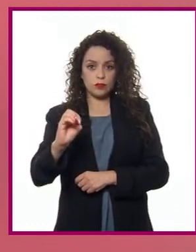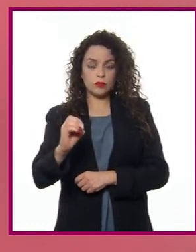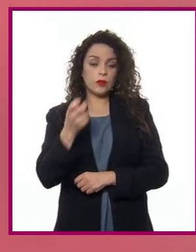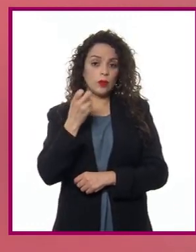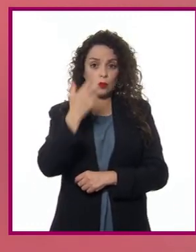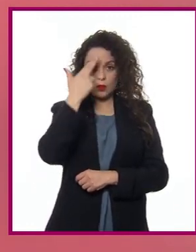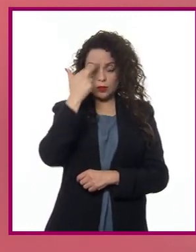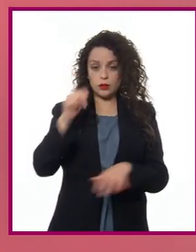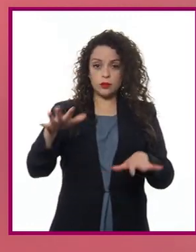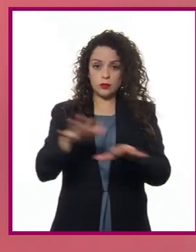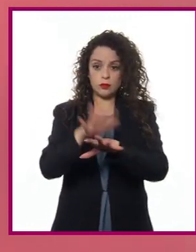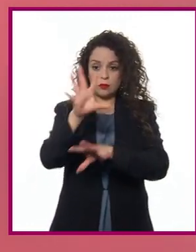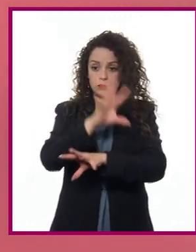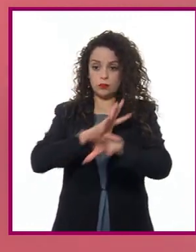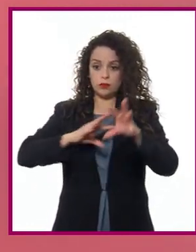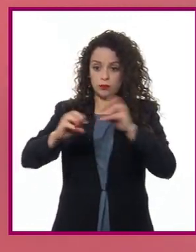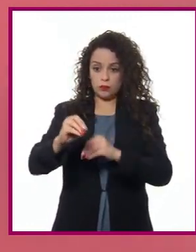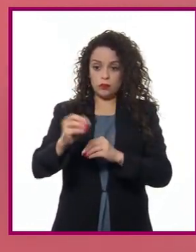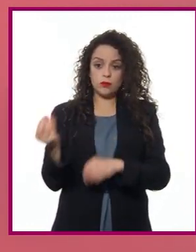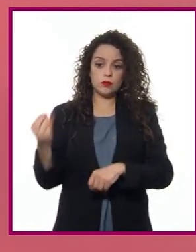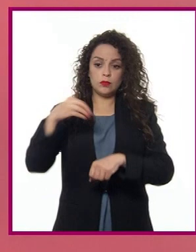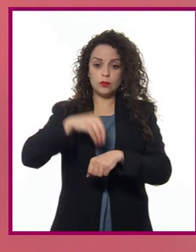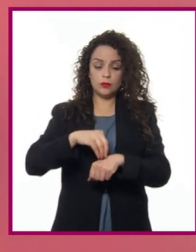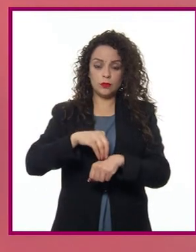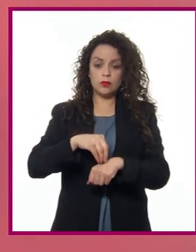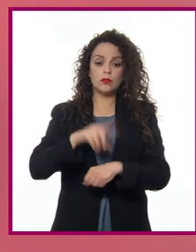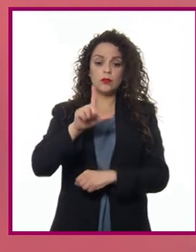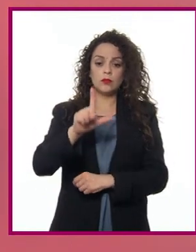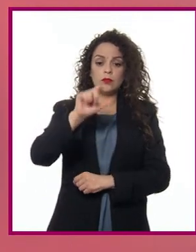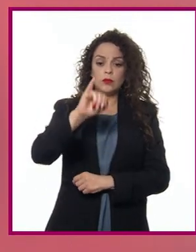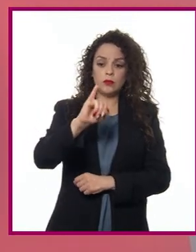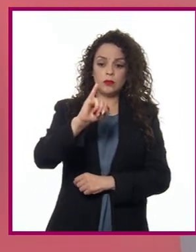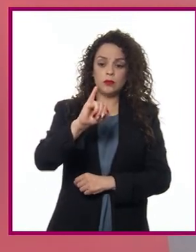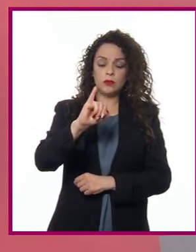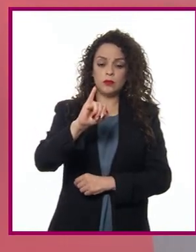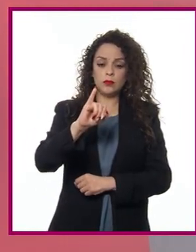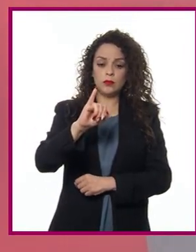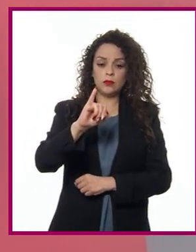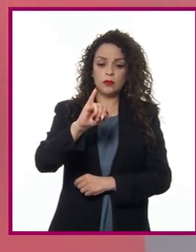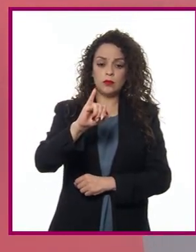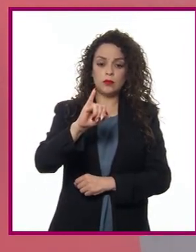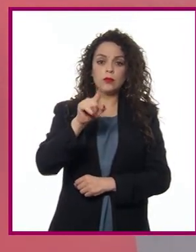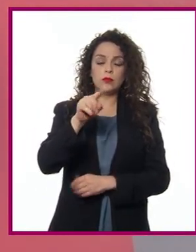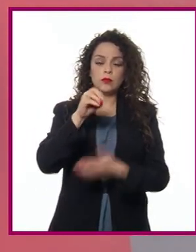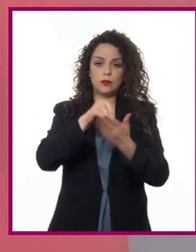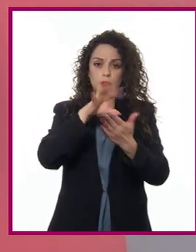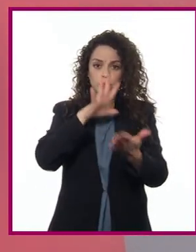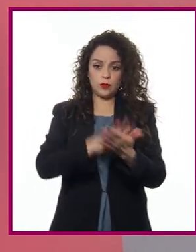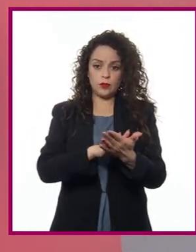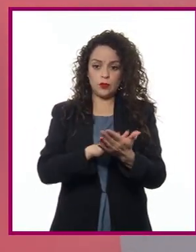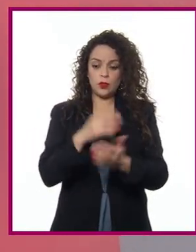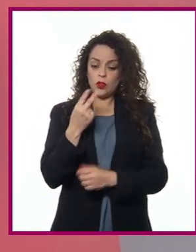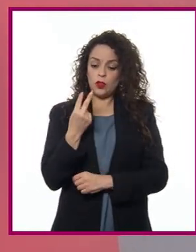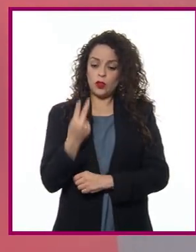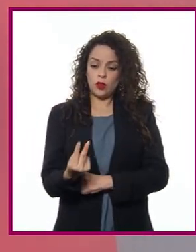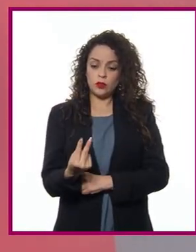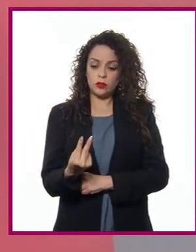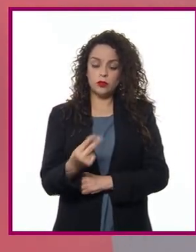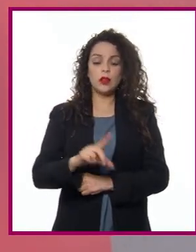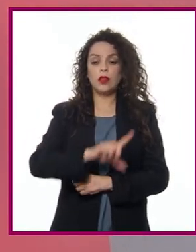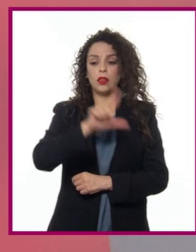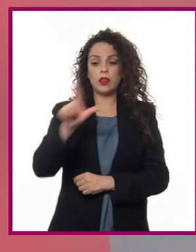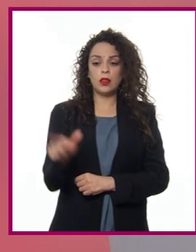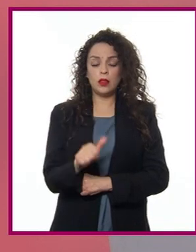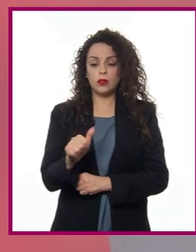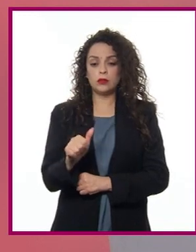tanto, sustituimos R y colocamos el símbolo de litio Li. Anotamos el subíndice 2 y después